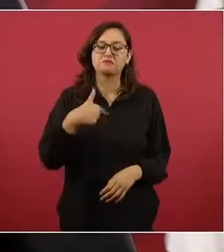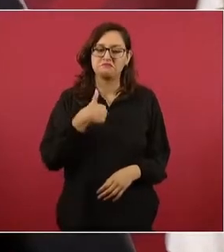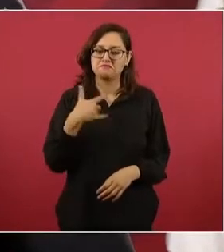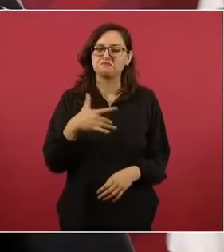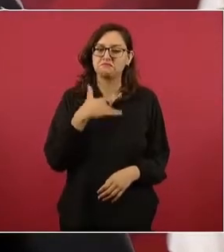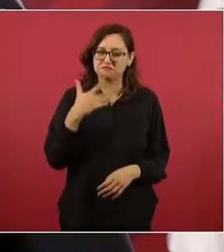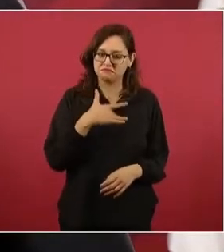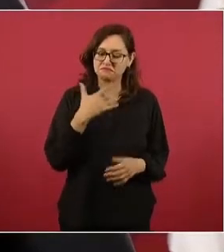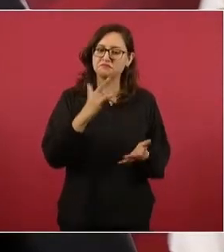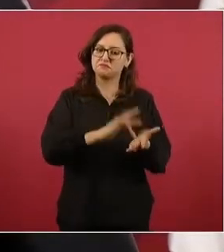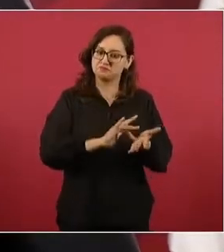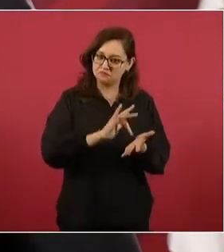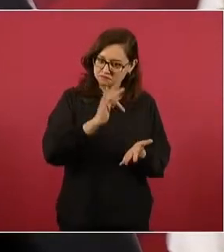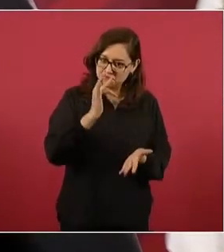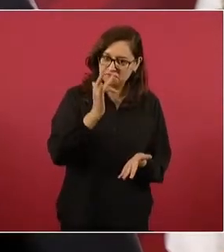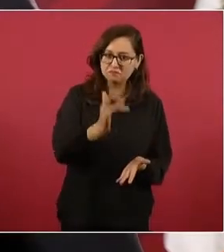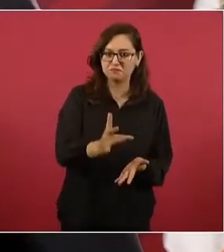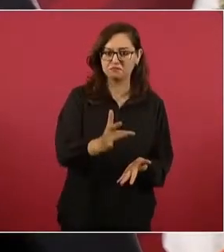gratitud